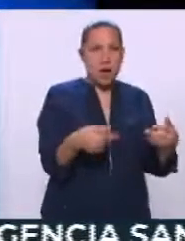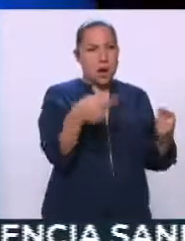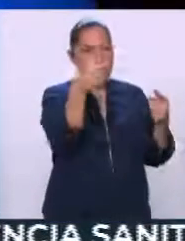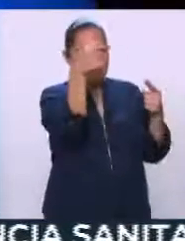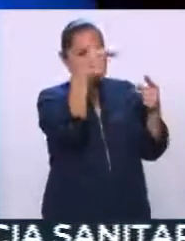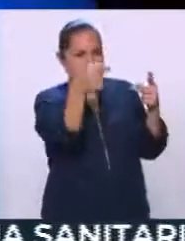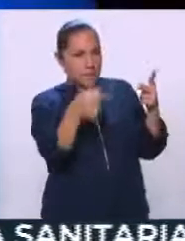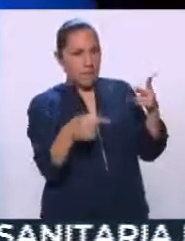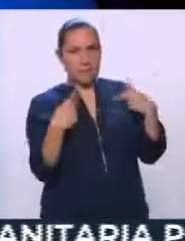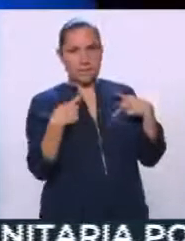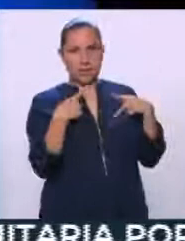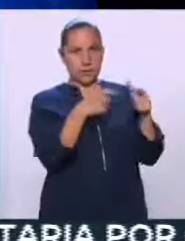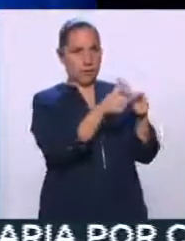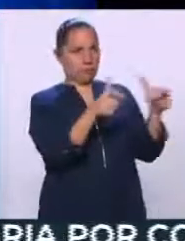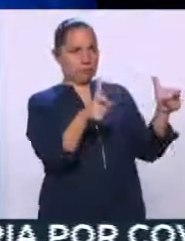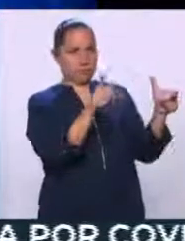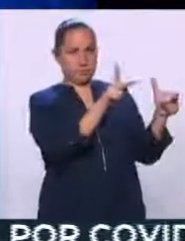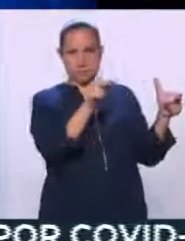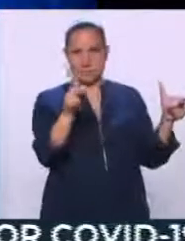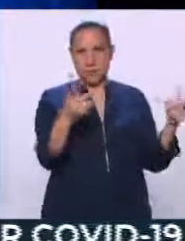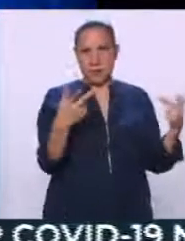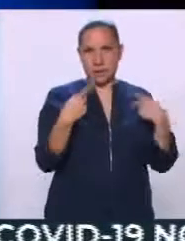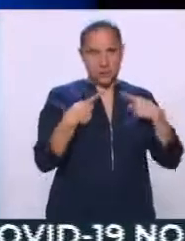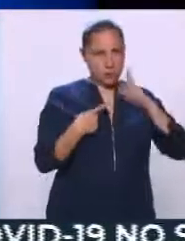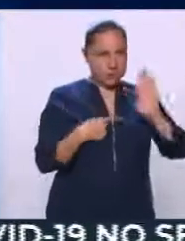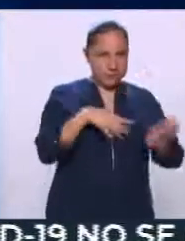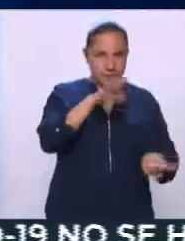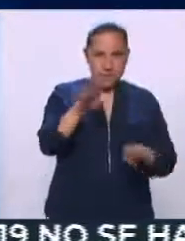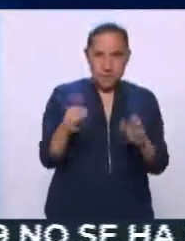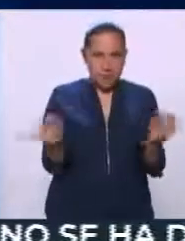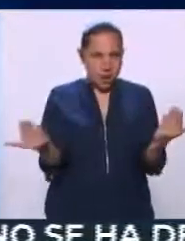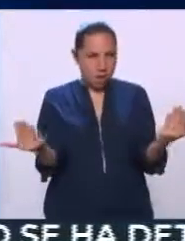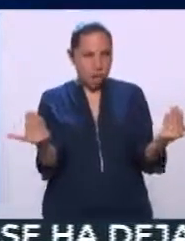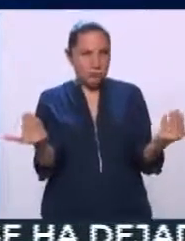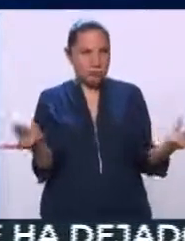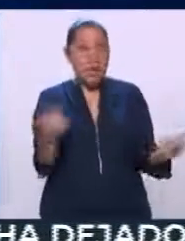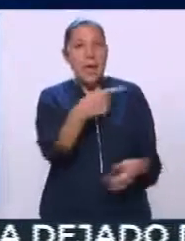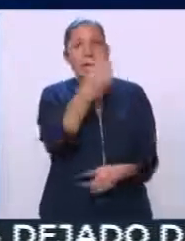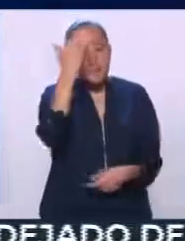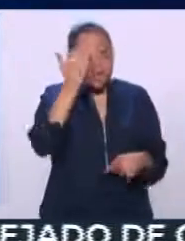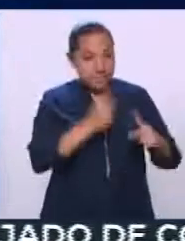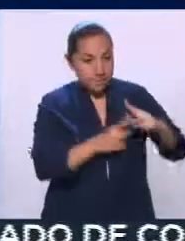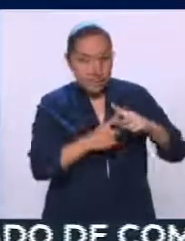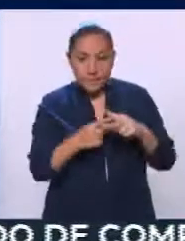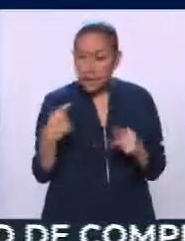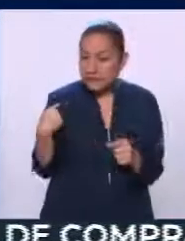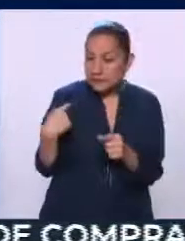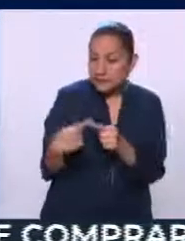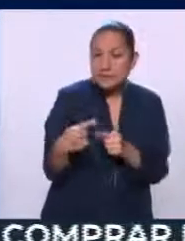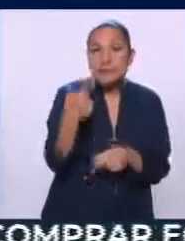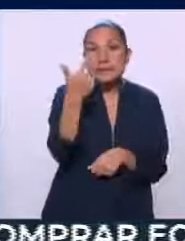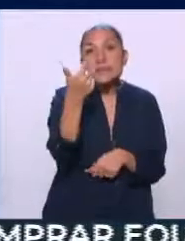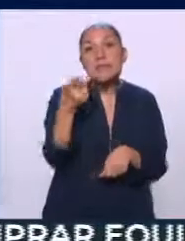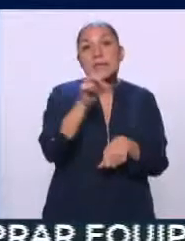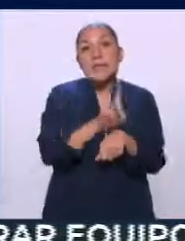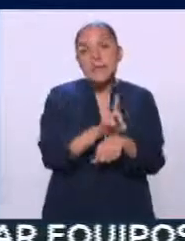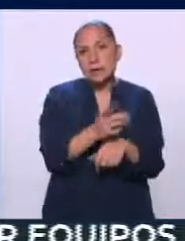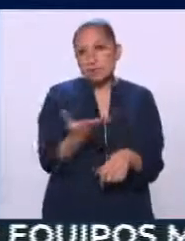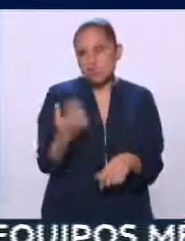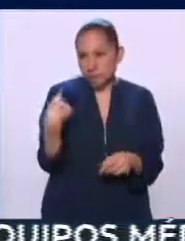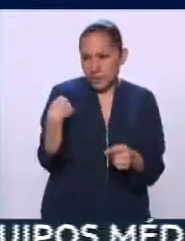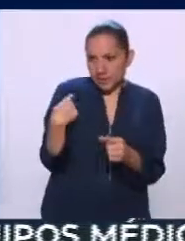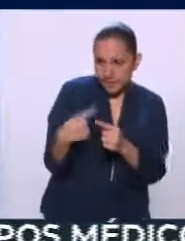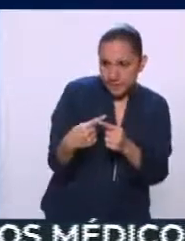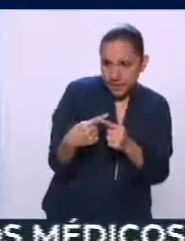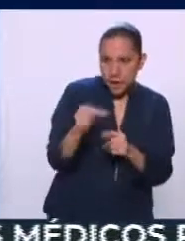muertes, y esto es en los últimos 7 días. Retomando el dato que comentaba Mario, que finalmente las muertes ya van hacia la baja, tienen una